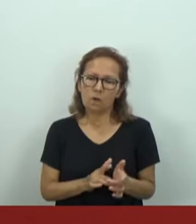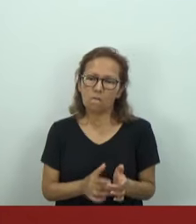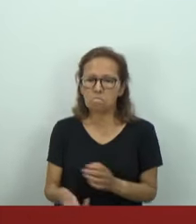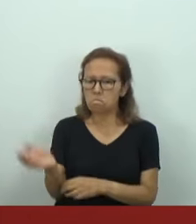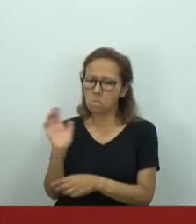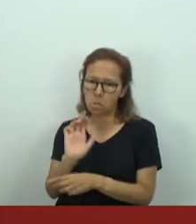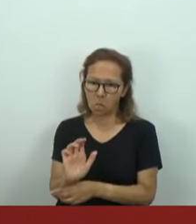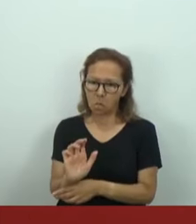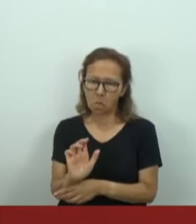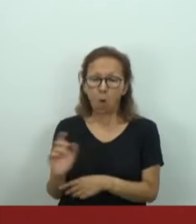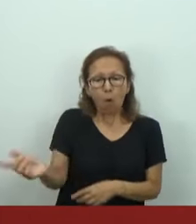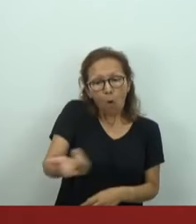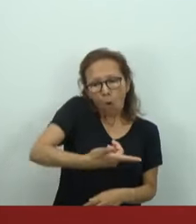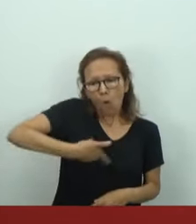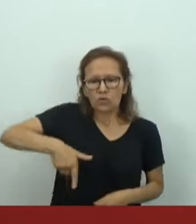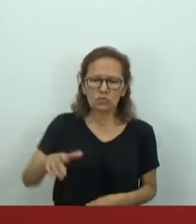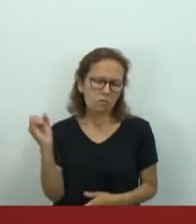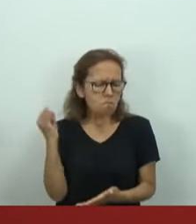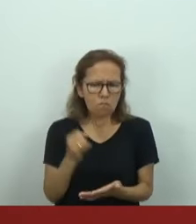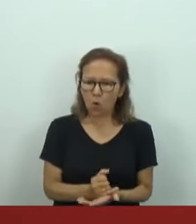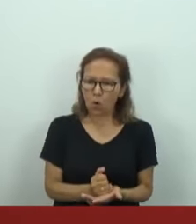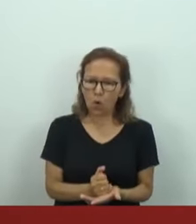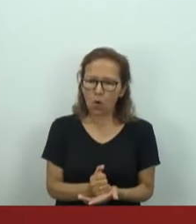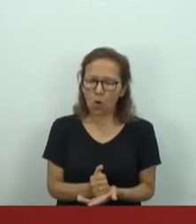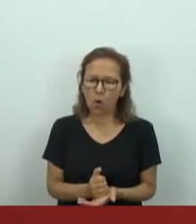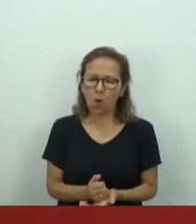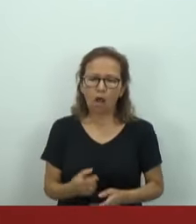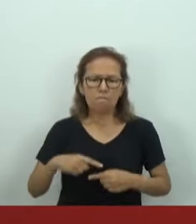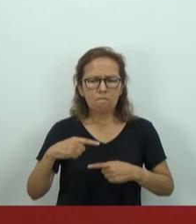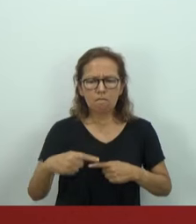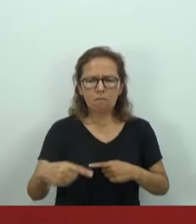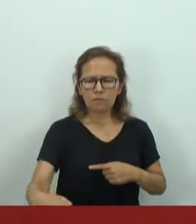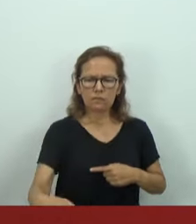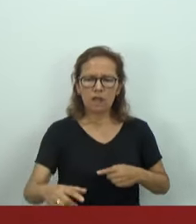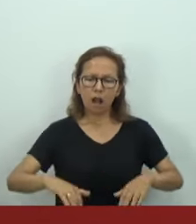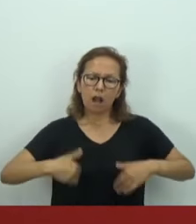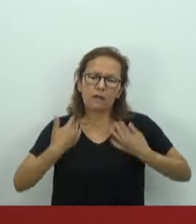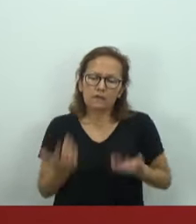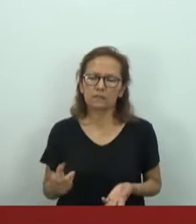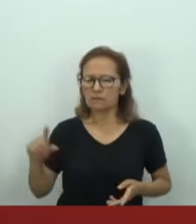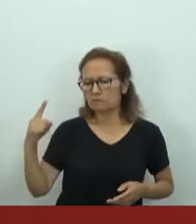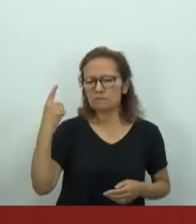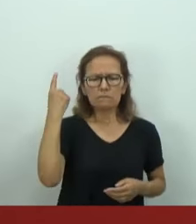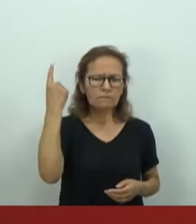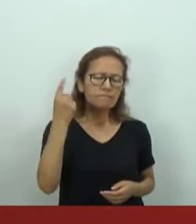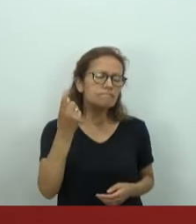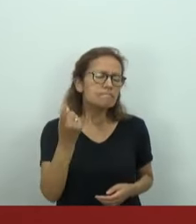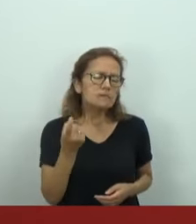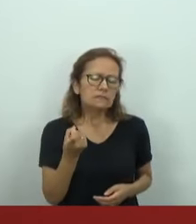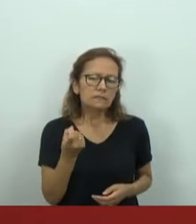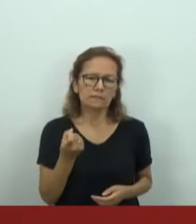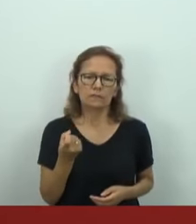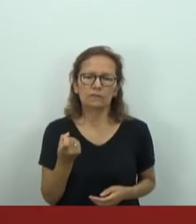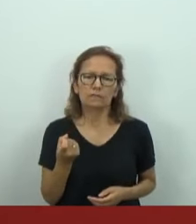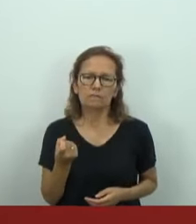gracia de Dios todos los días. La gracia de Dios nunca se apartará de nosotros, porque los montes se moverán y los